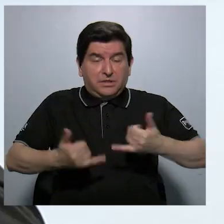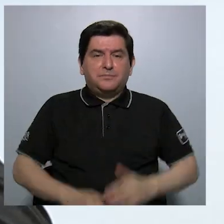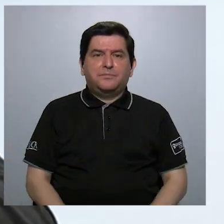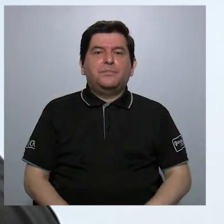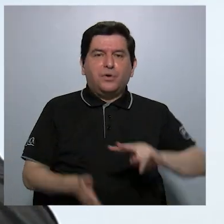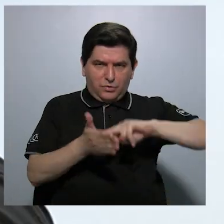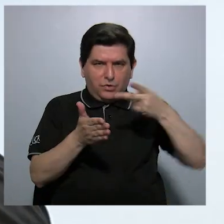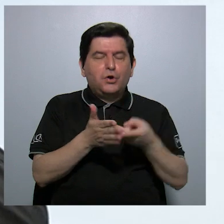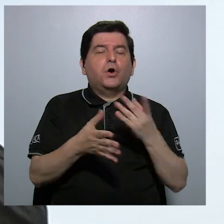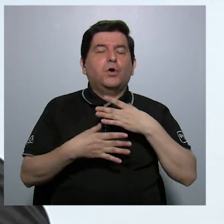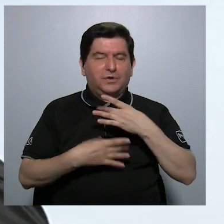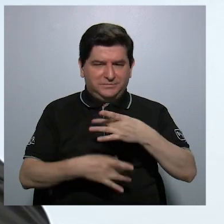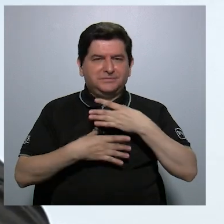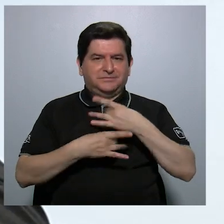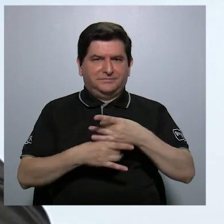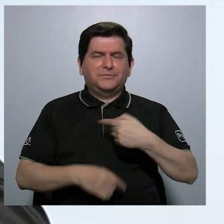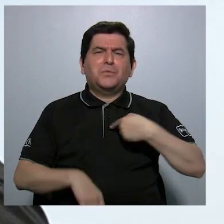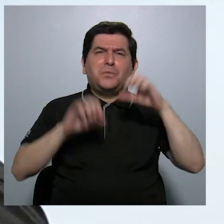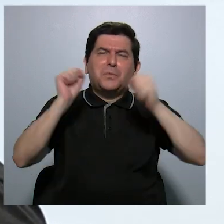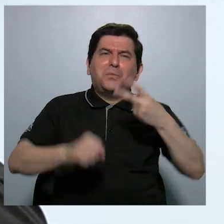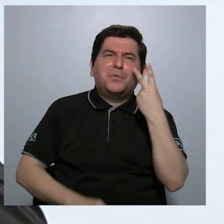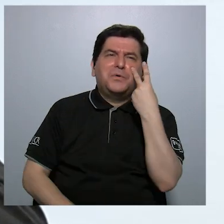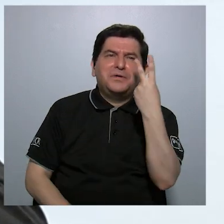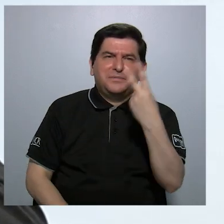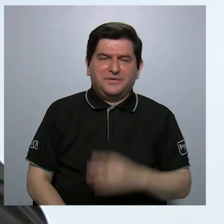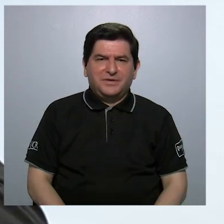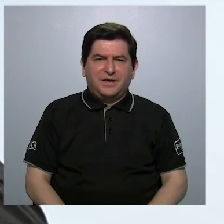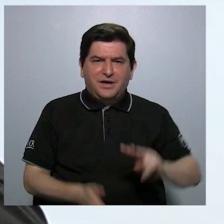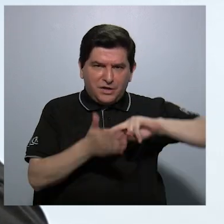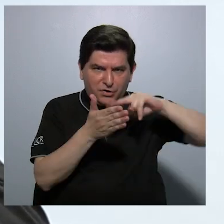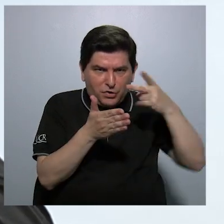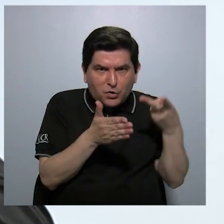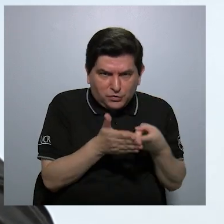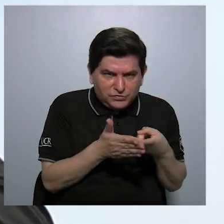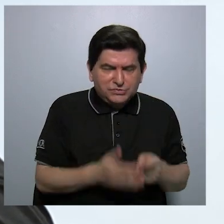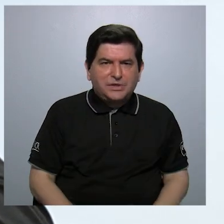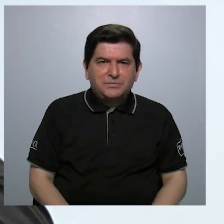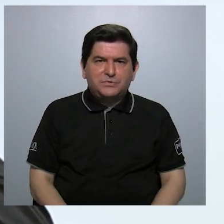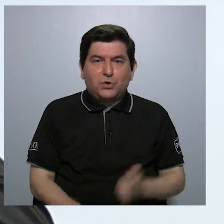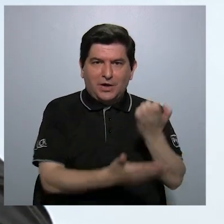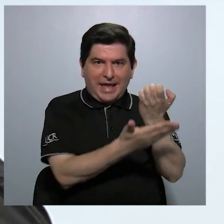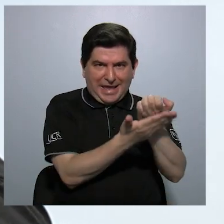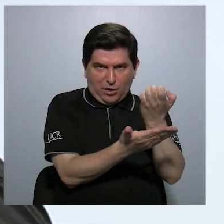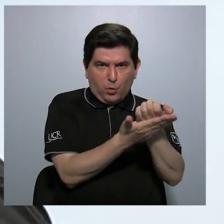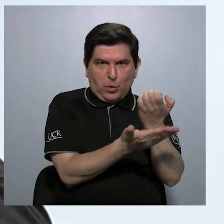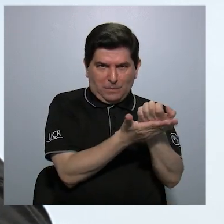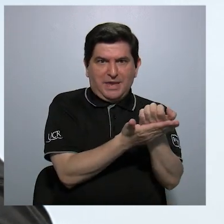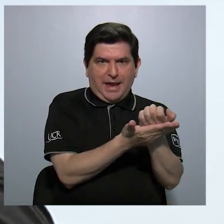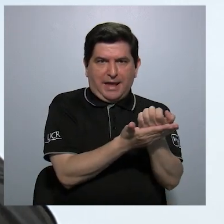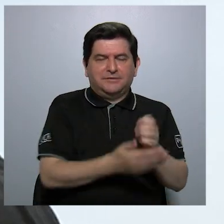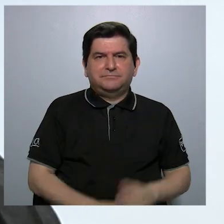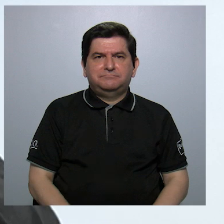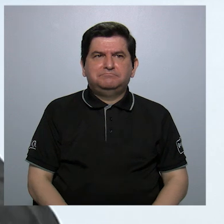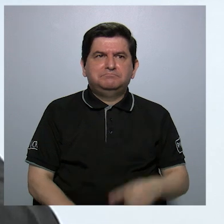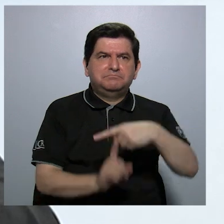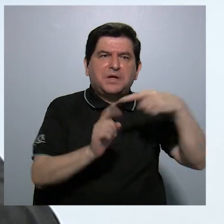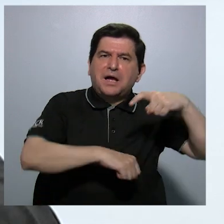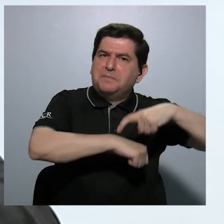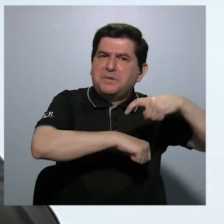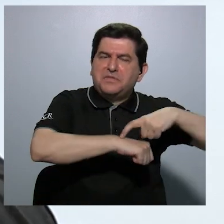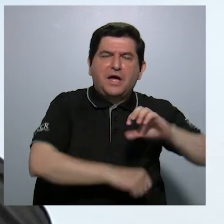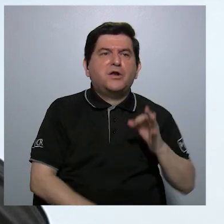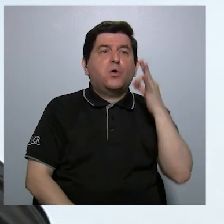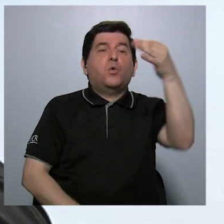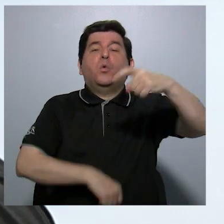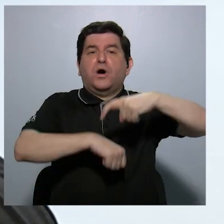Sí, conceptos muy interesantes, porque uno puede ver un concepto de economía que puede ser a mediano plazo